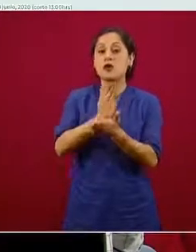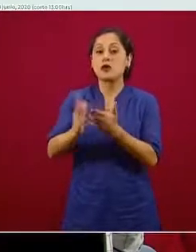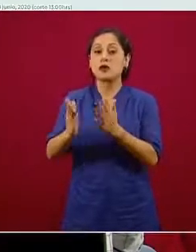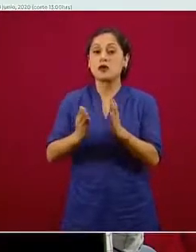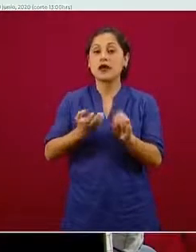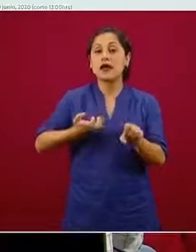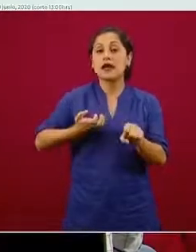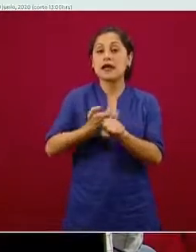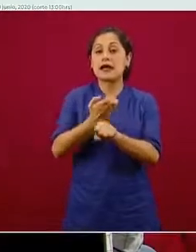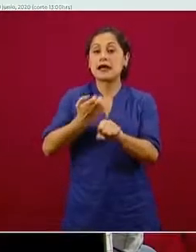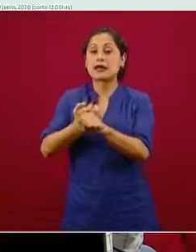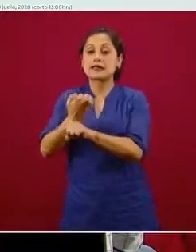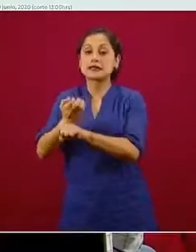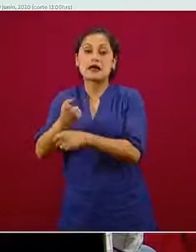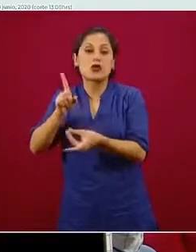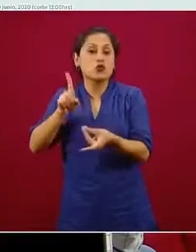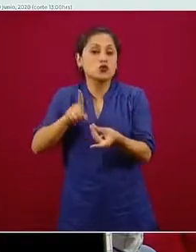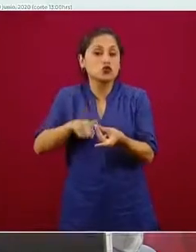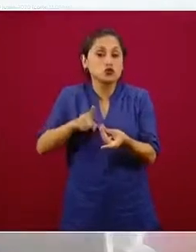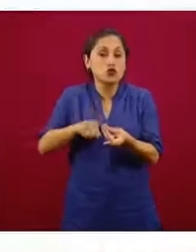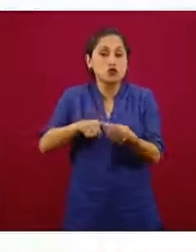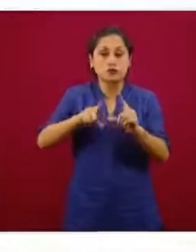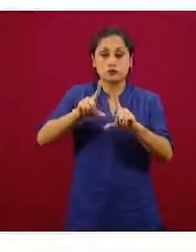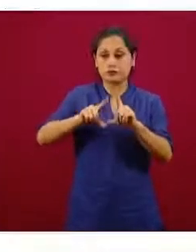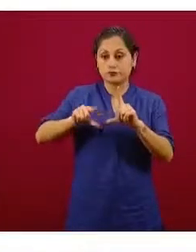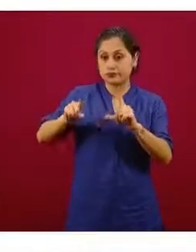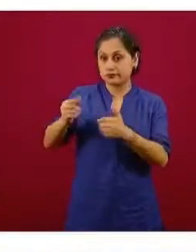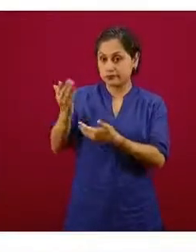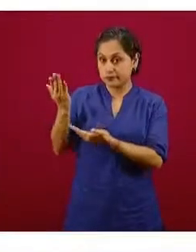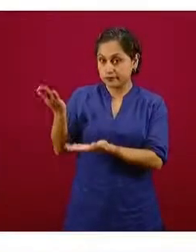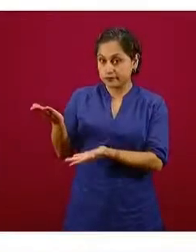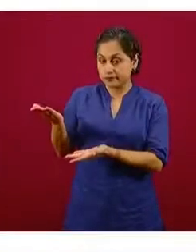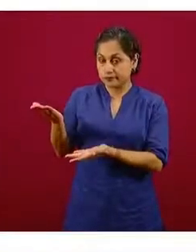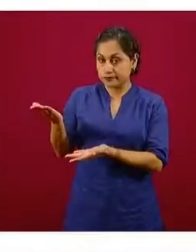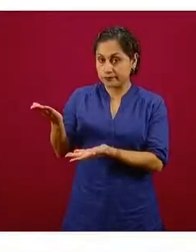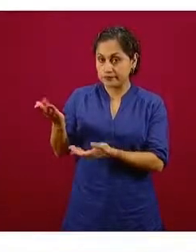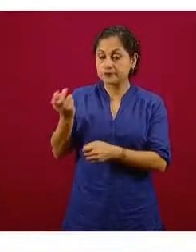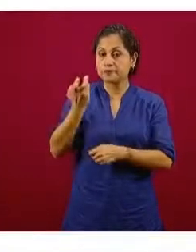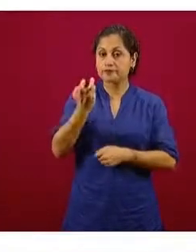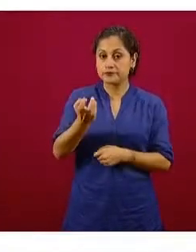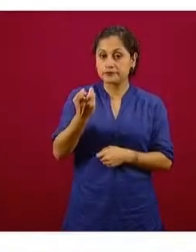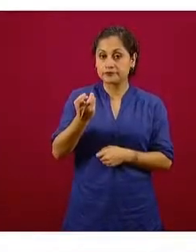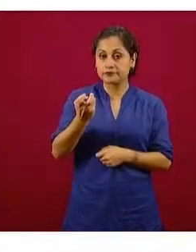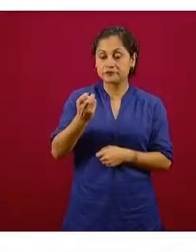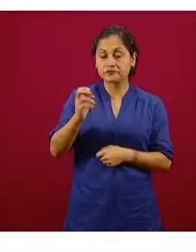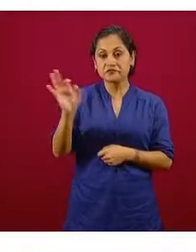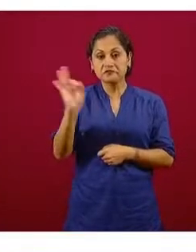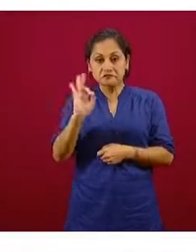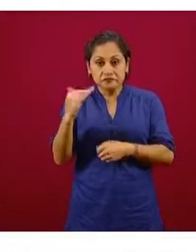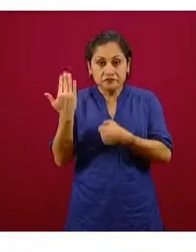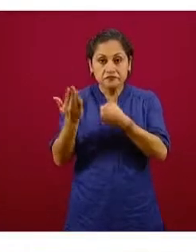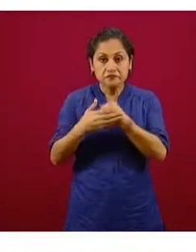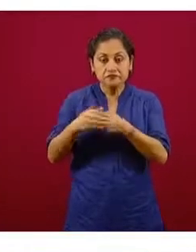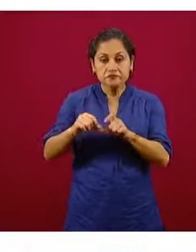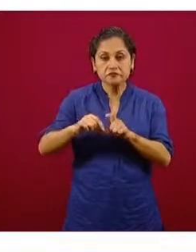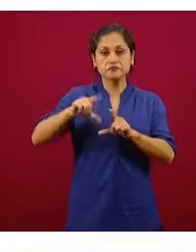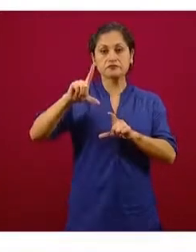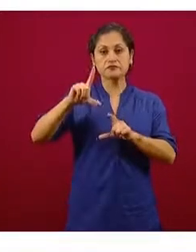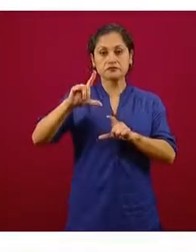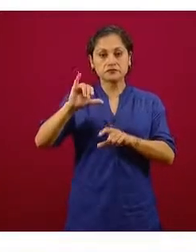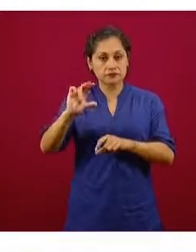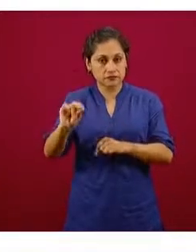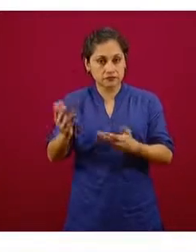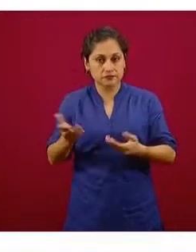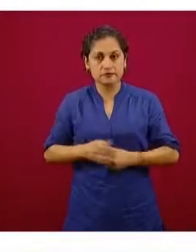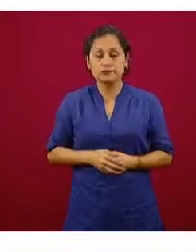federativa, y también podemos ver en cuáles de ellas podemos esperar un incremento de esta carga de defunciones. Veamos